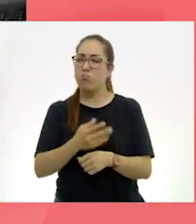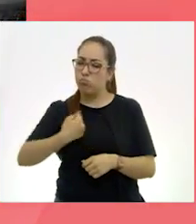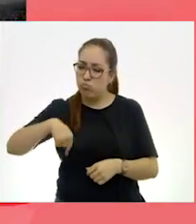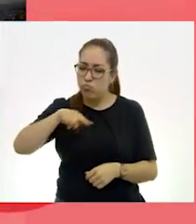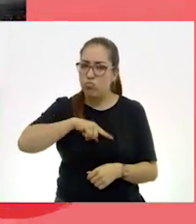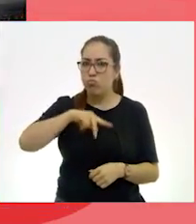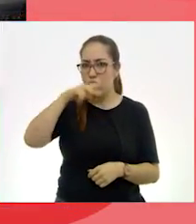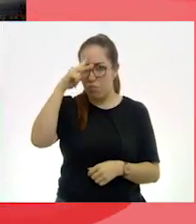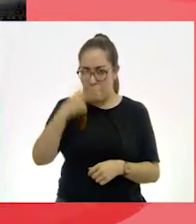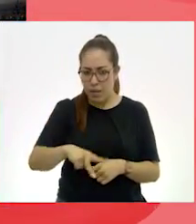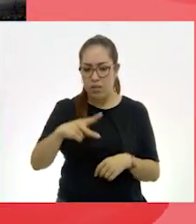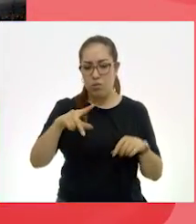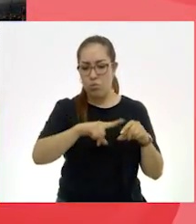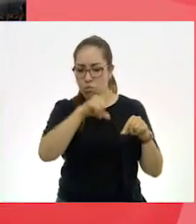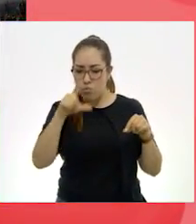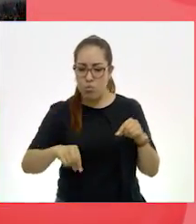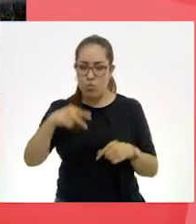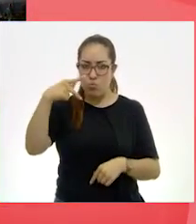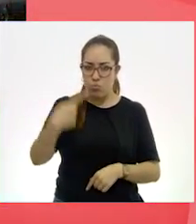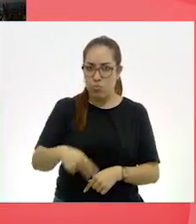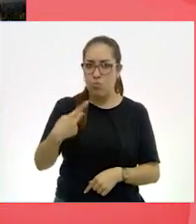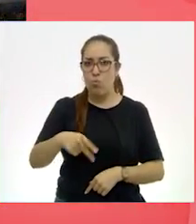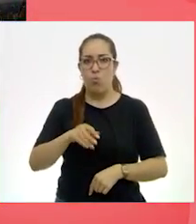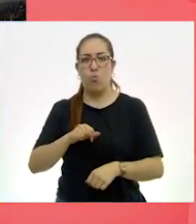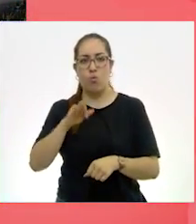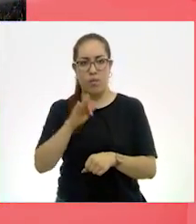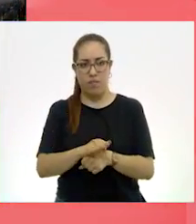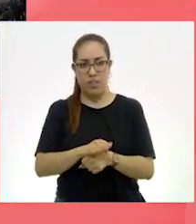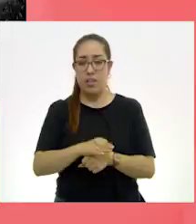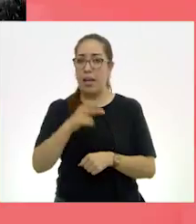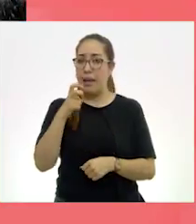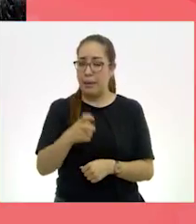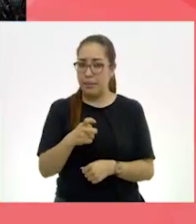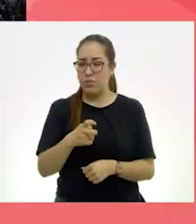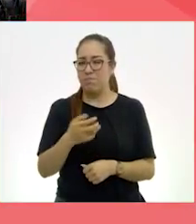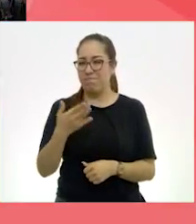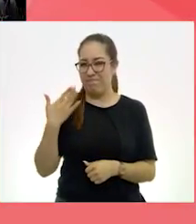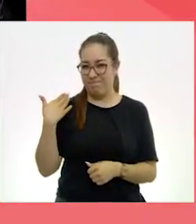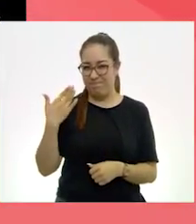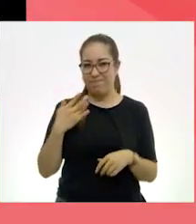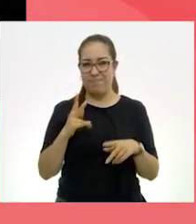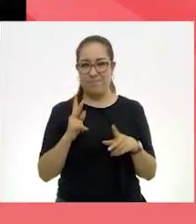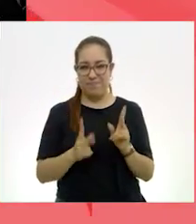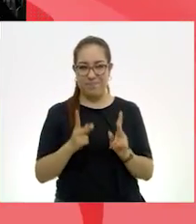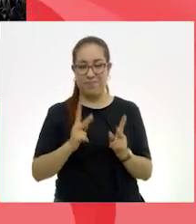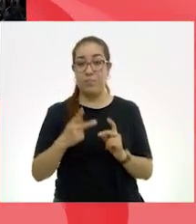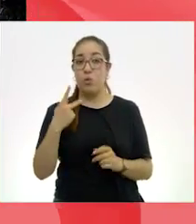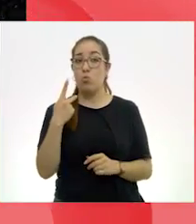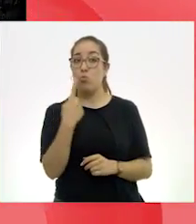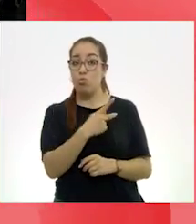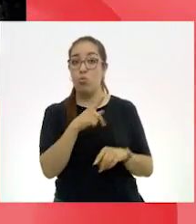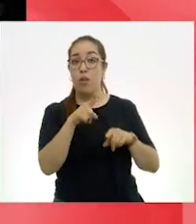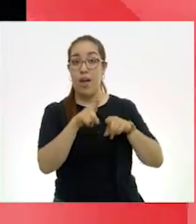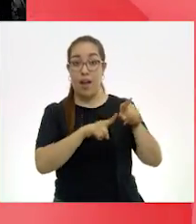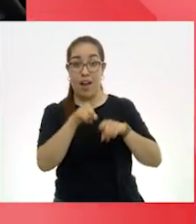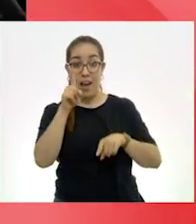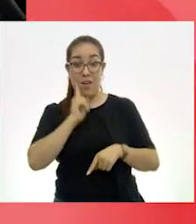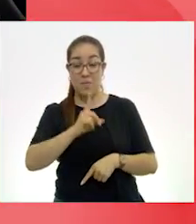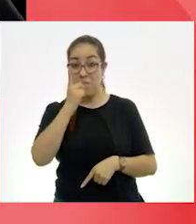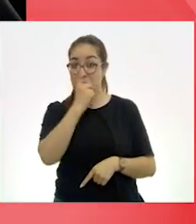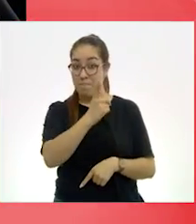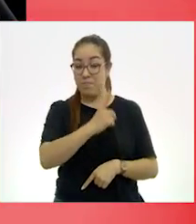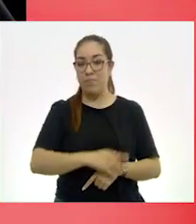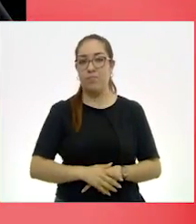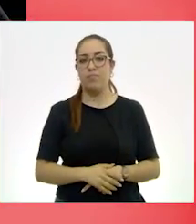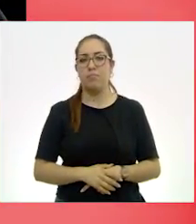de los pueblos surianos, y lo que comentaba sus hermanas, que